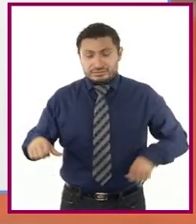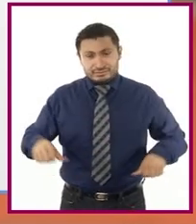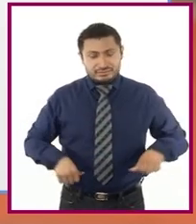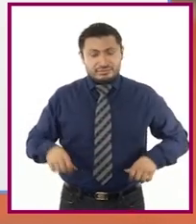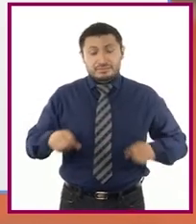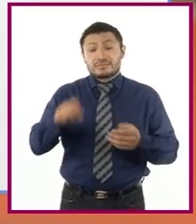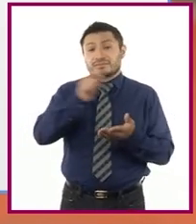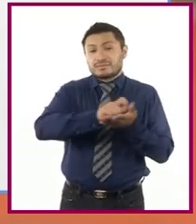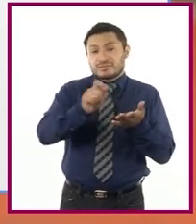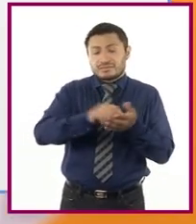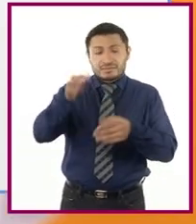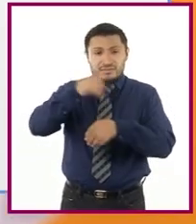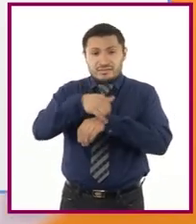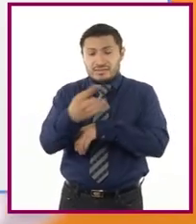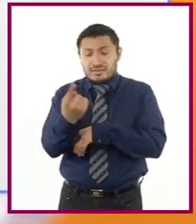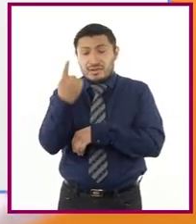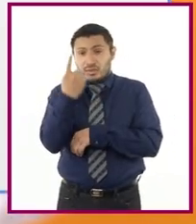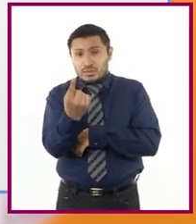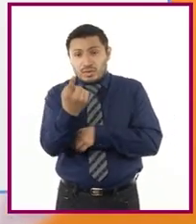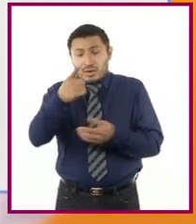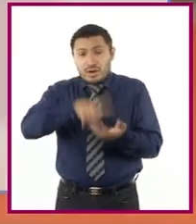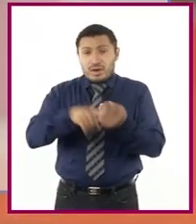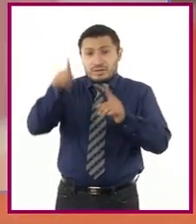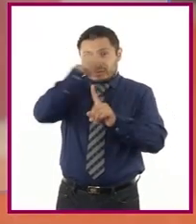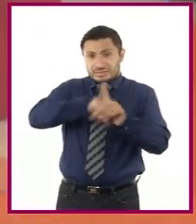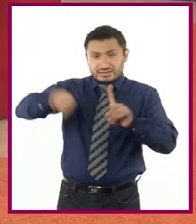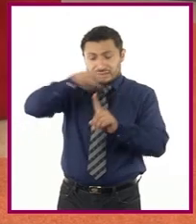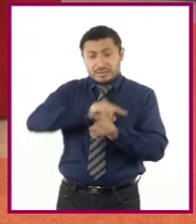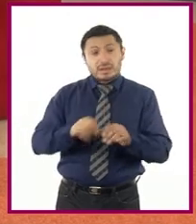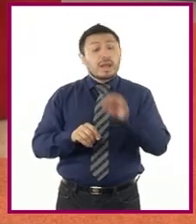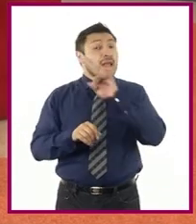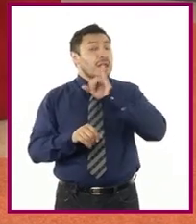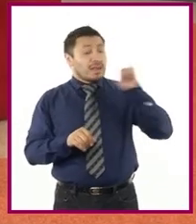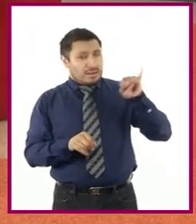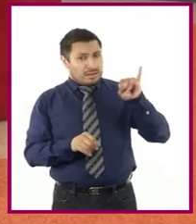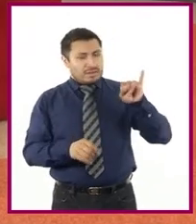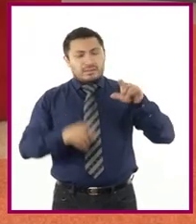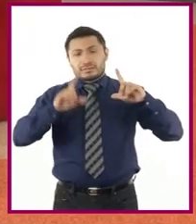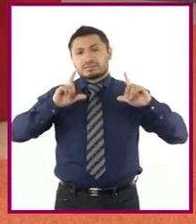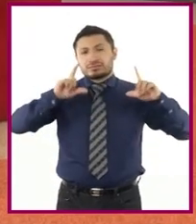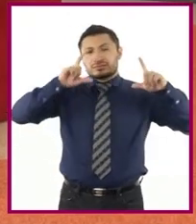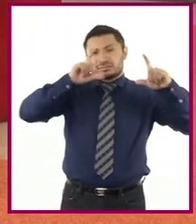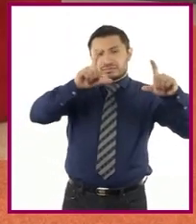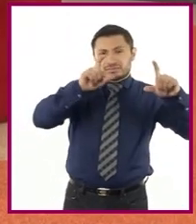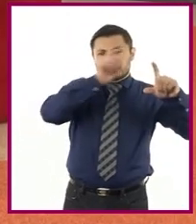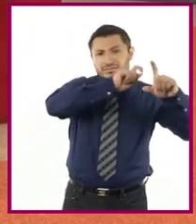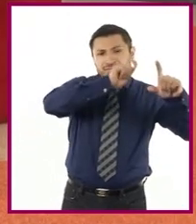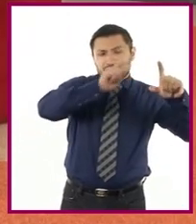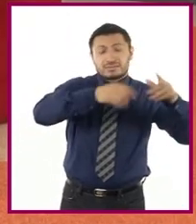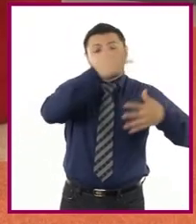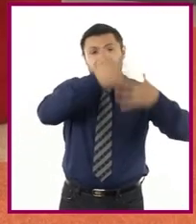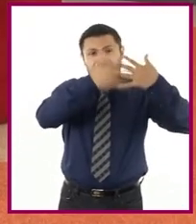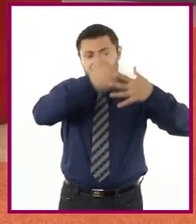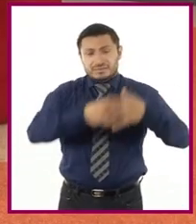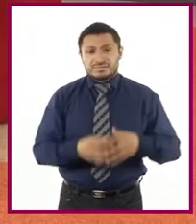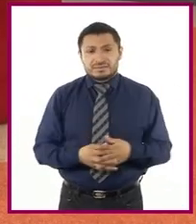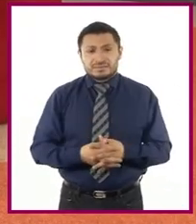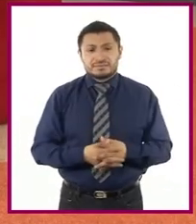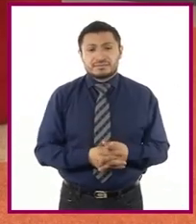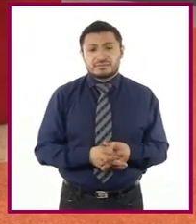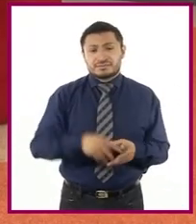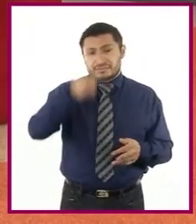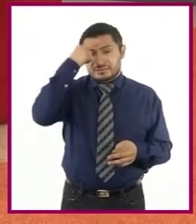Escribimos el número 1 dentro de él y colocamos a su lado izquierdo y entre paréntesis el número 15,